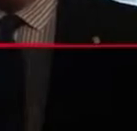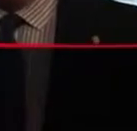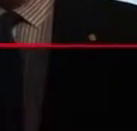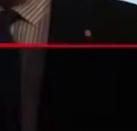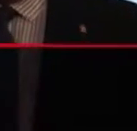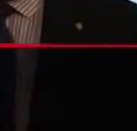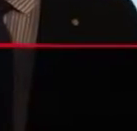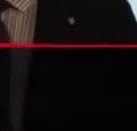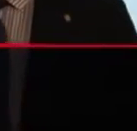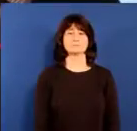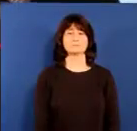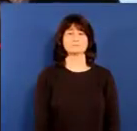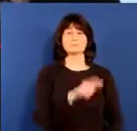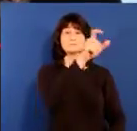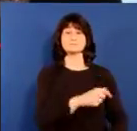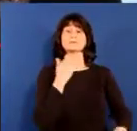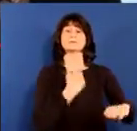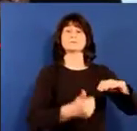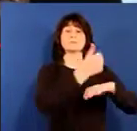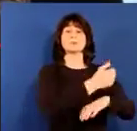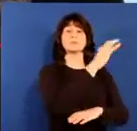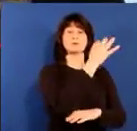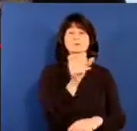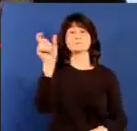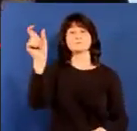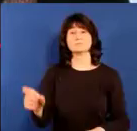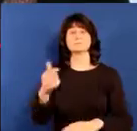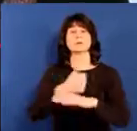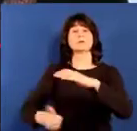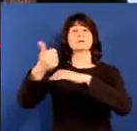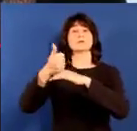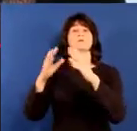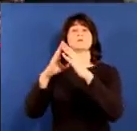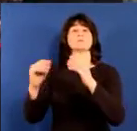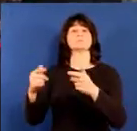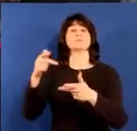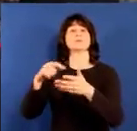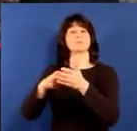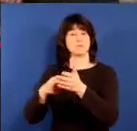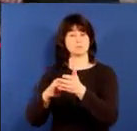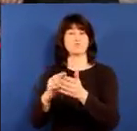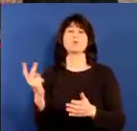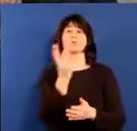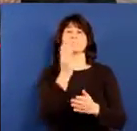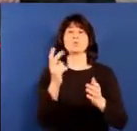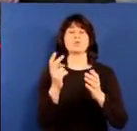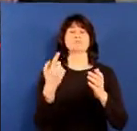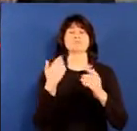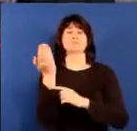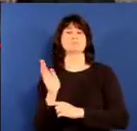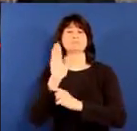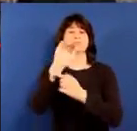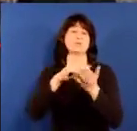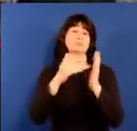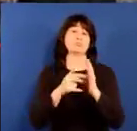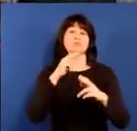El diputado general de Vizcaya, José Luis Bilbao, y el rector de la Universidad de Deusto, Jaime Oraa, han presentado el proyecto Bizkailab,